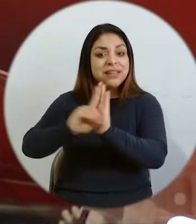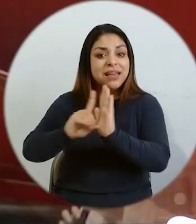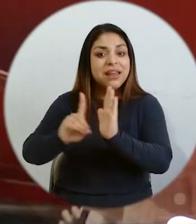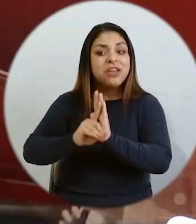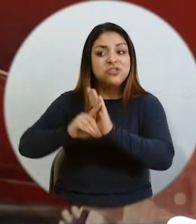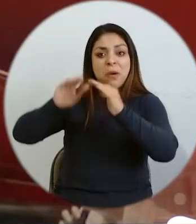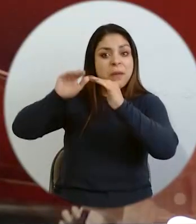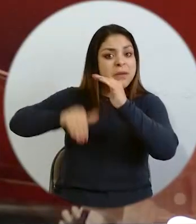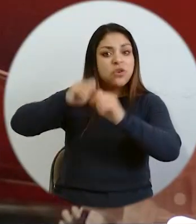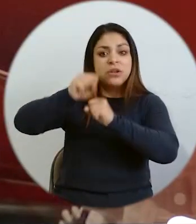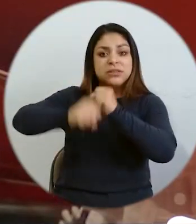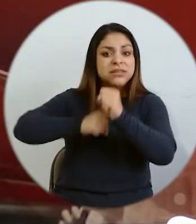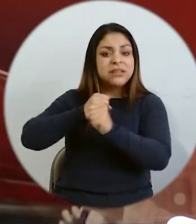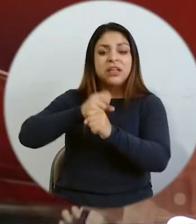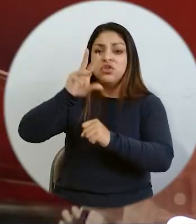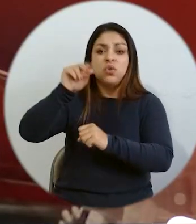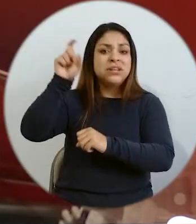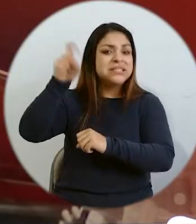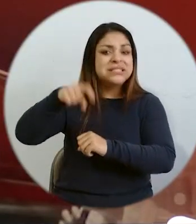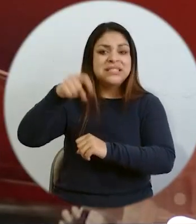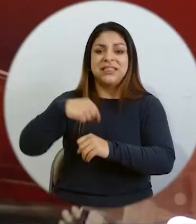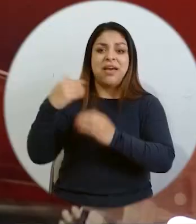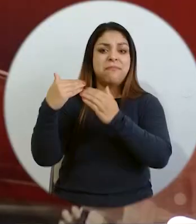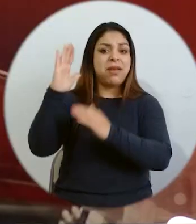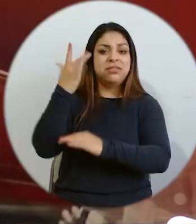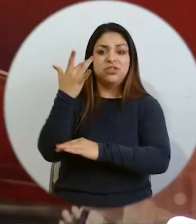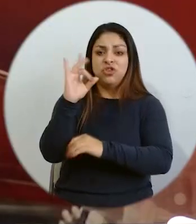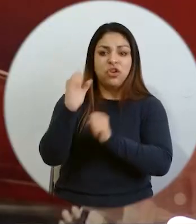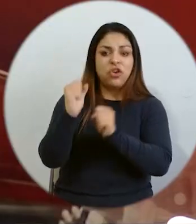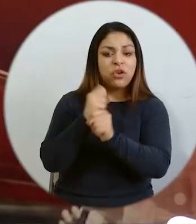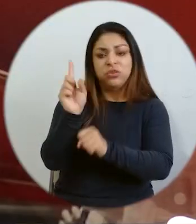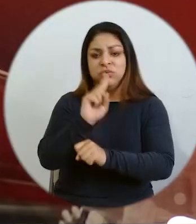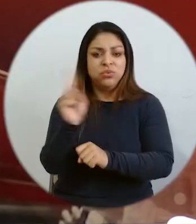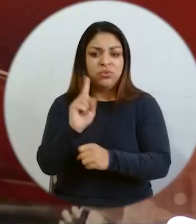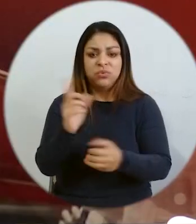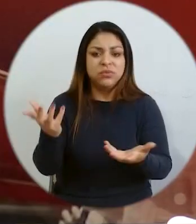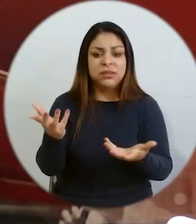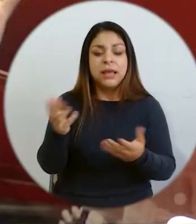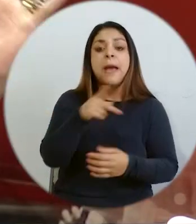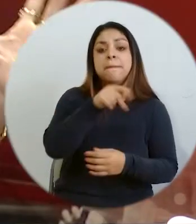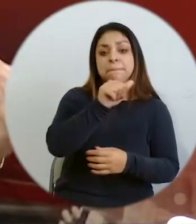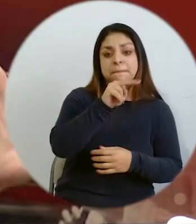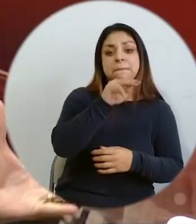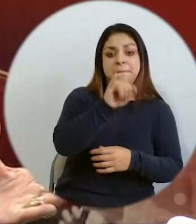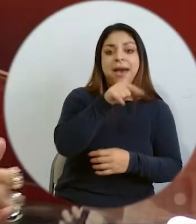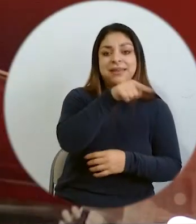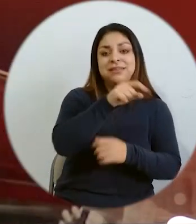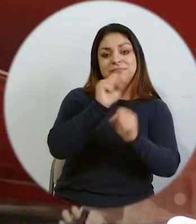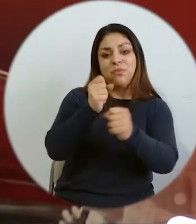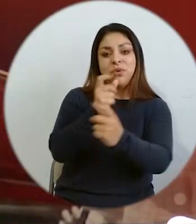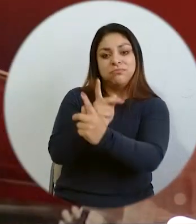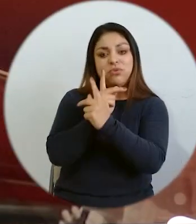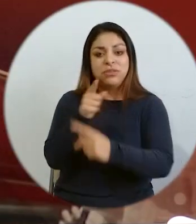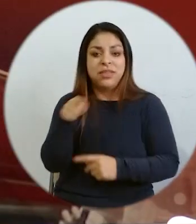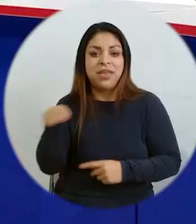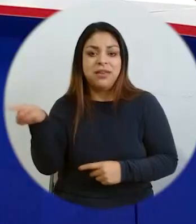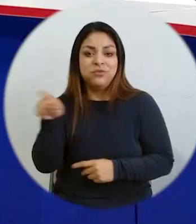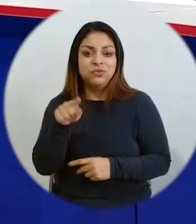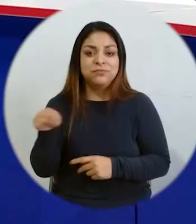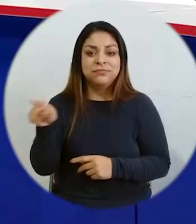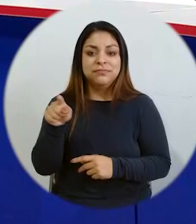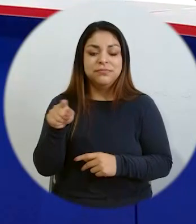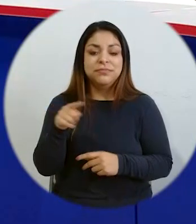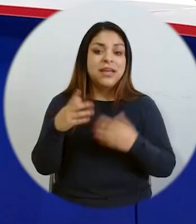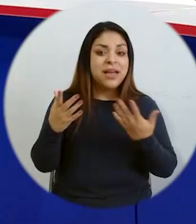plenos de derecho y no ocupan tener mayoría de edad. Están las instituciones como el PANI dispuestos para